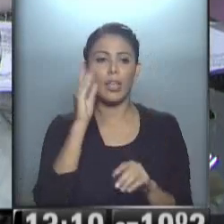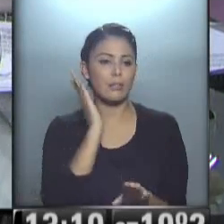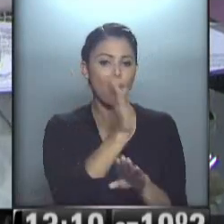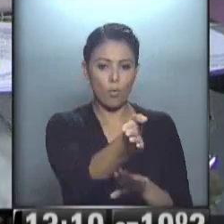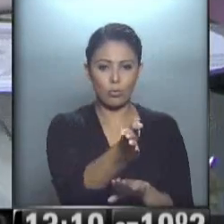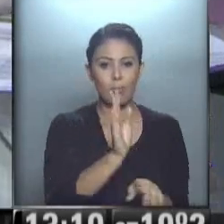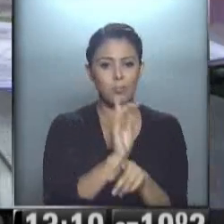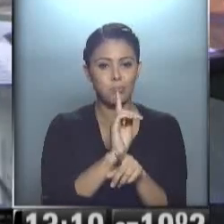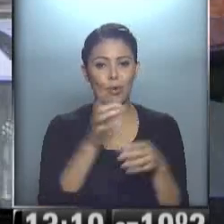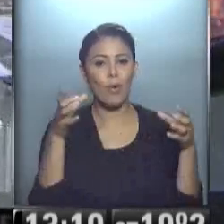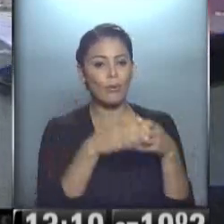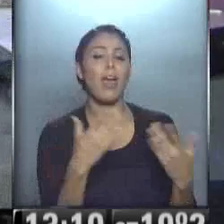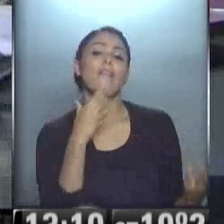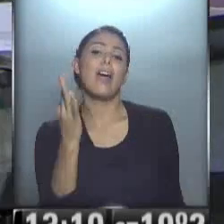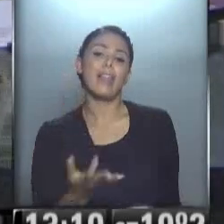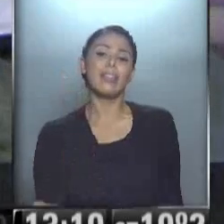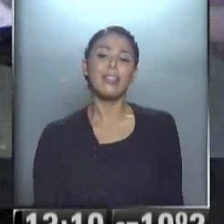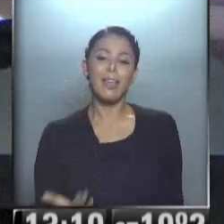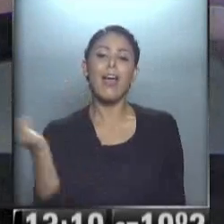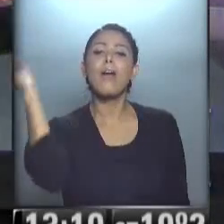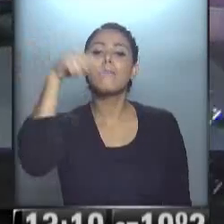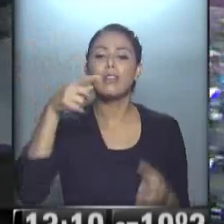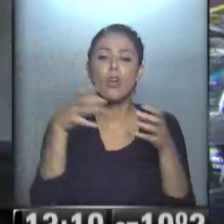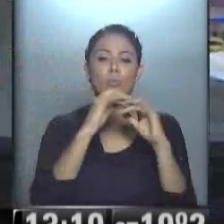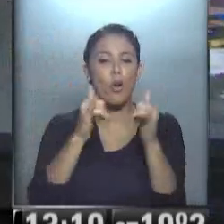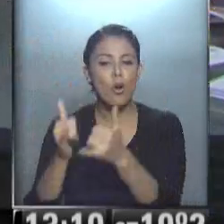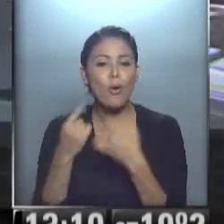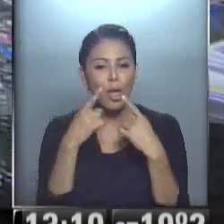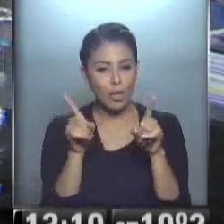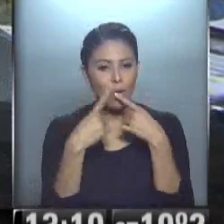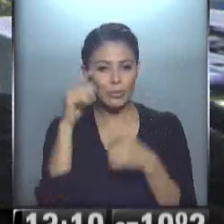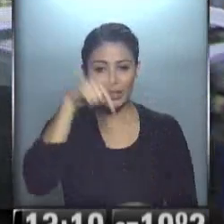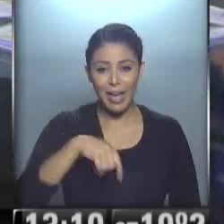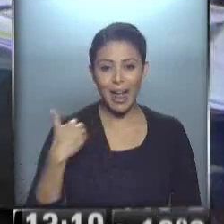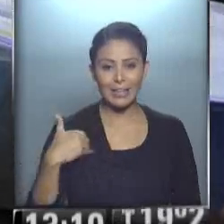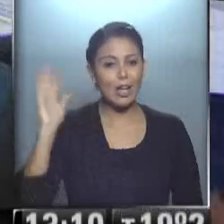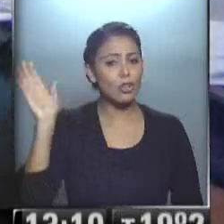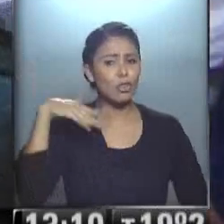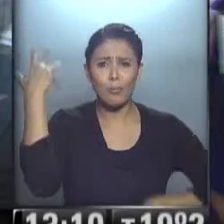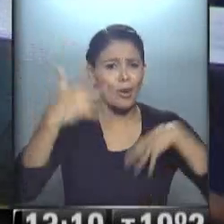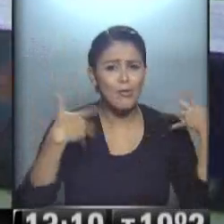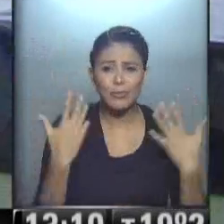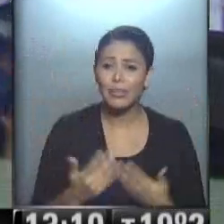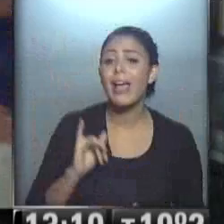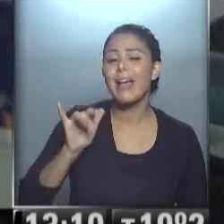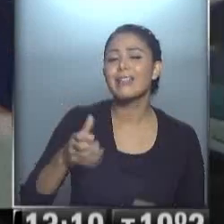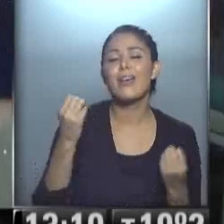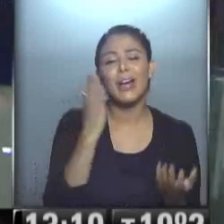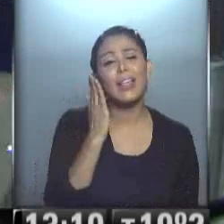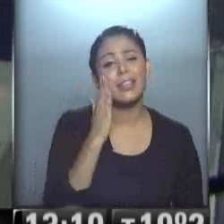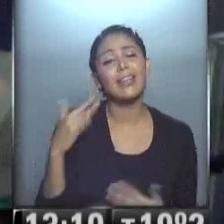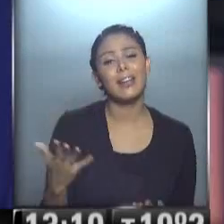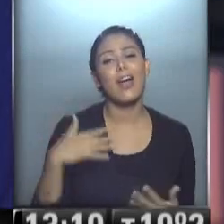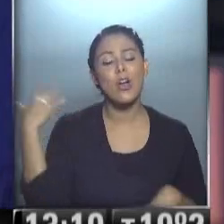One Direction. Es cierto, porque vienen estos muchachos a tocar a la Argentina y está todo revolucionado. Gaby, ¿cómo va? Es así, muy buenas tardes. Claro,